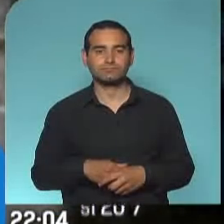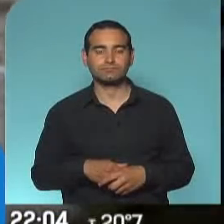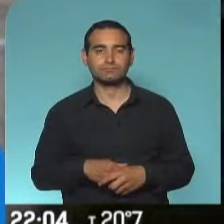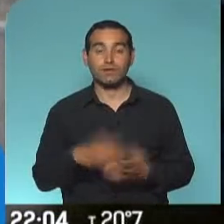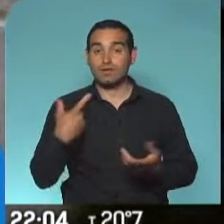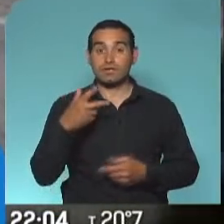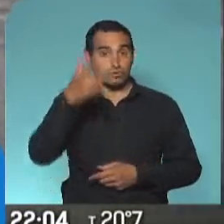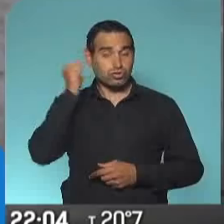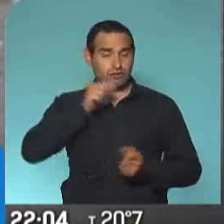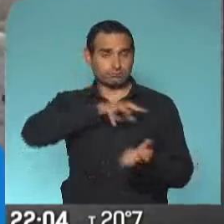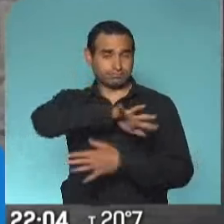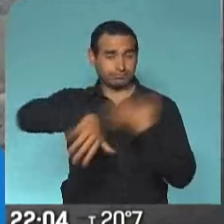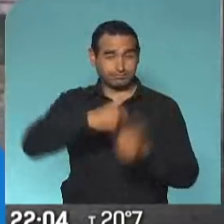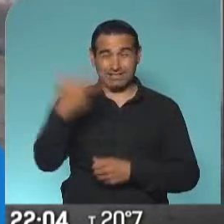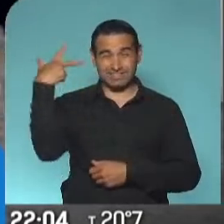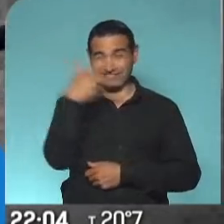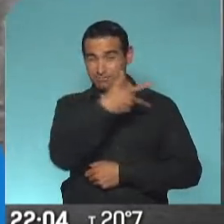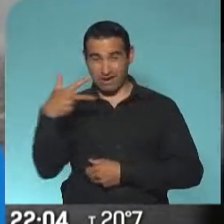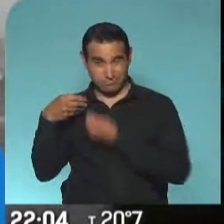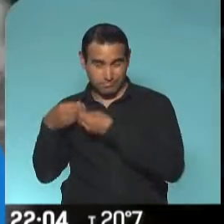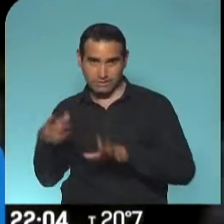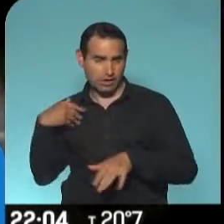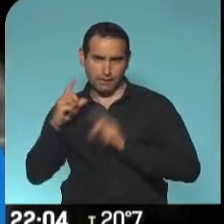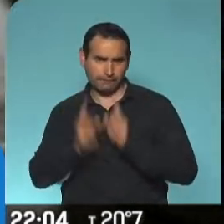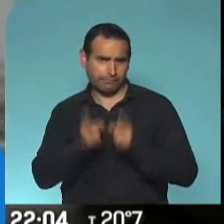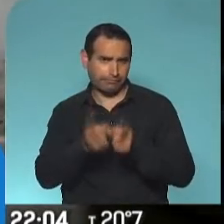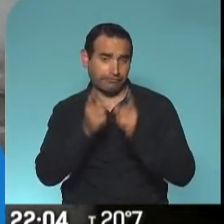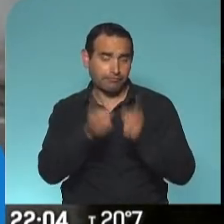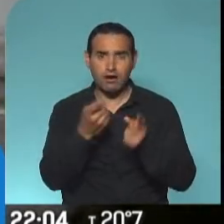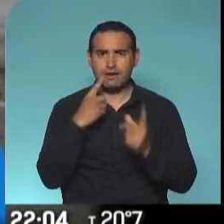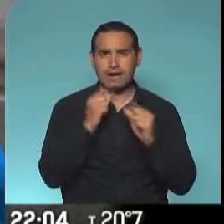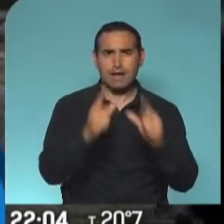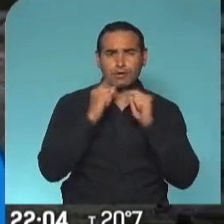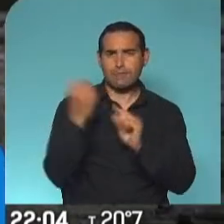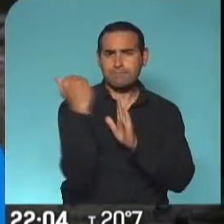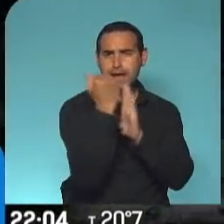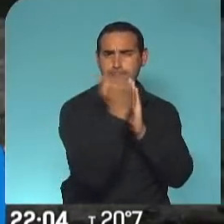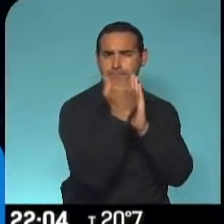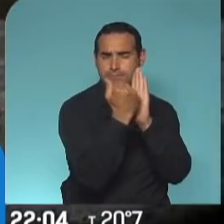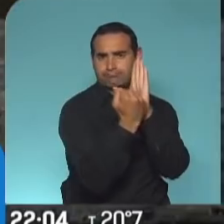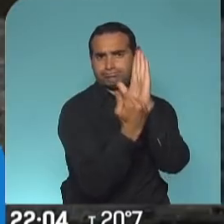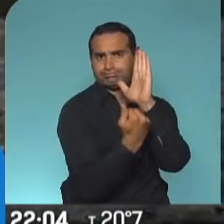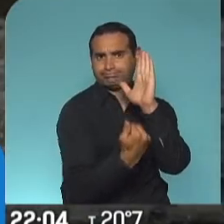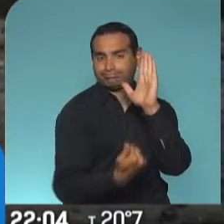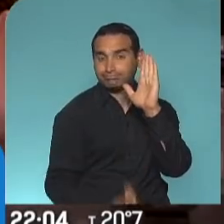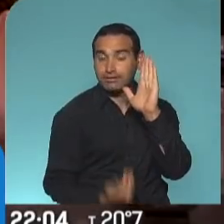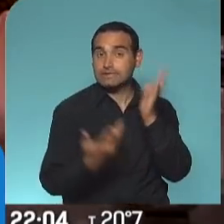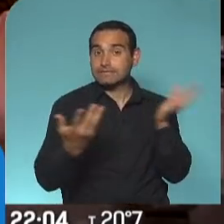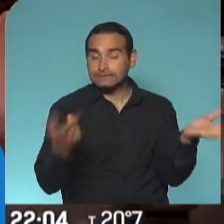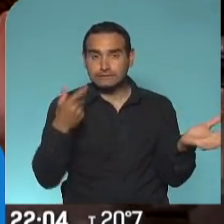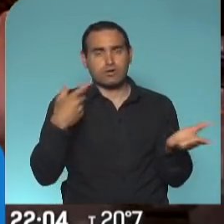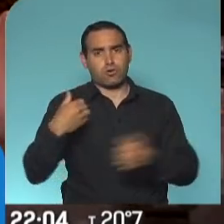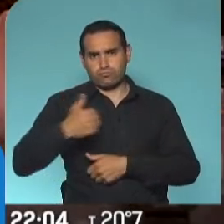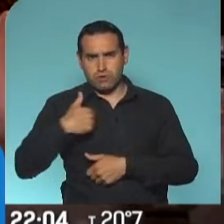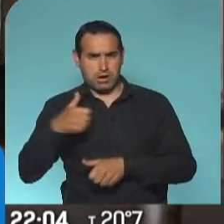Y la revuelta chilena que comenzó hace 3 semanas no se detiene y la agenda de reclamos populares se amplía día a día. A pesar de la represión